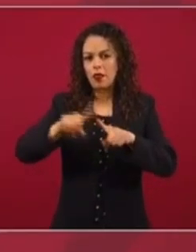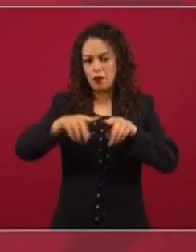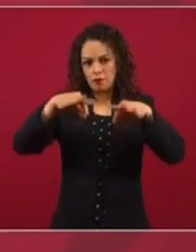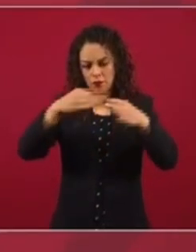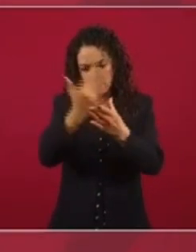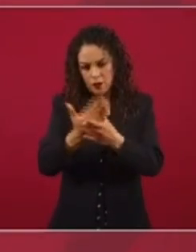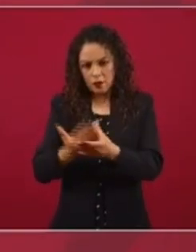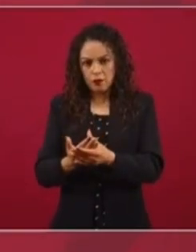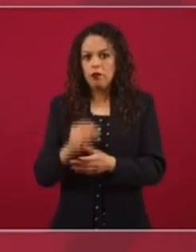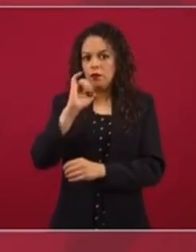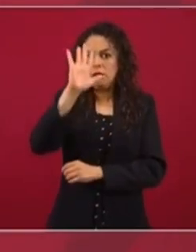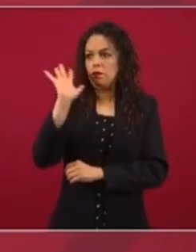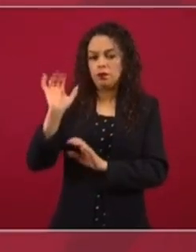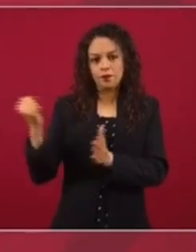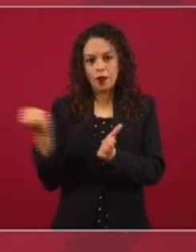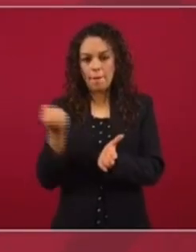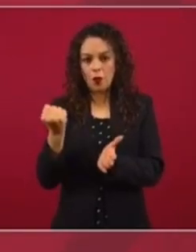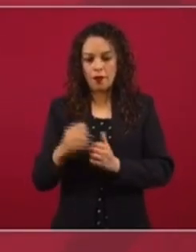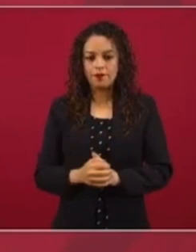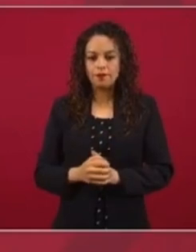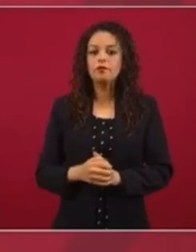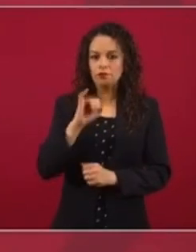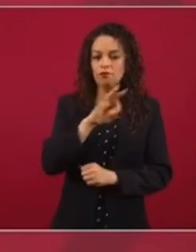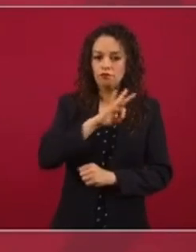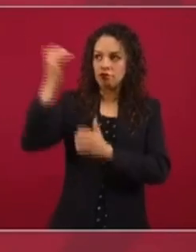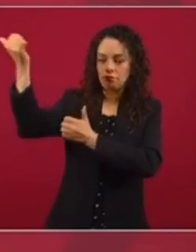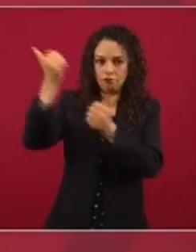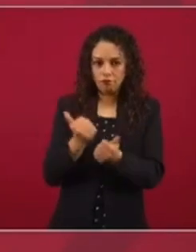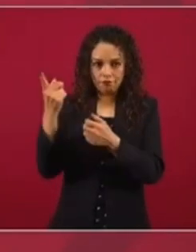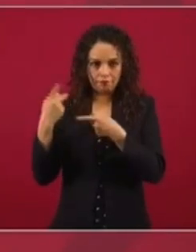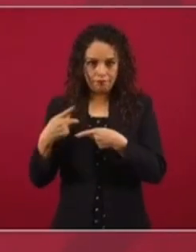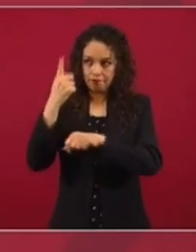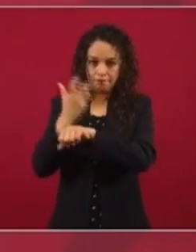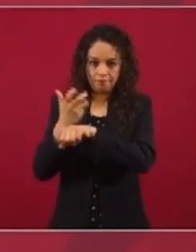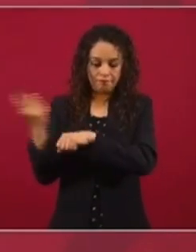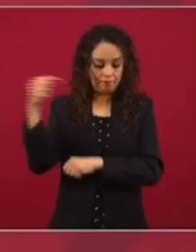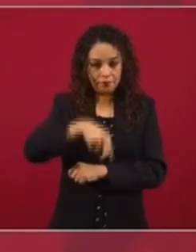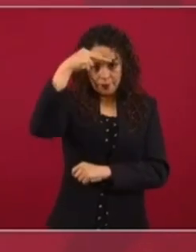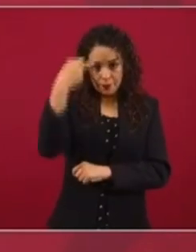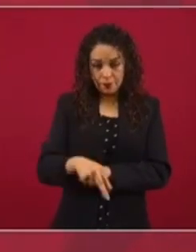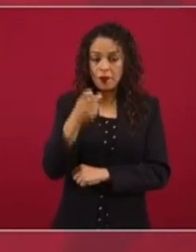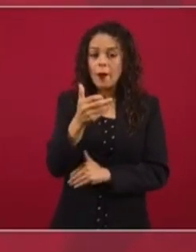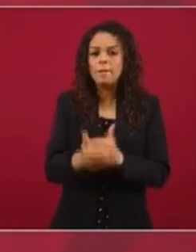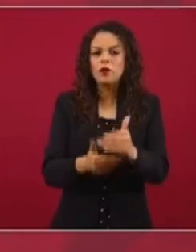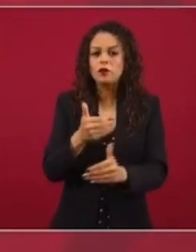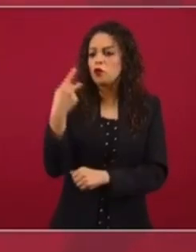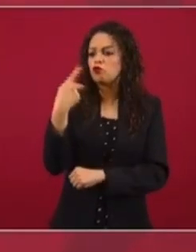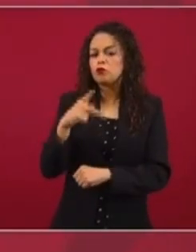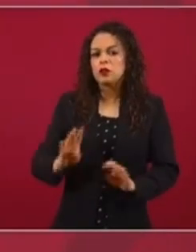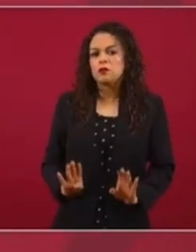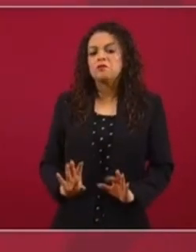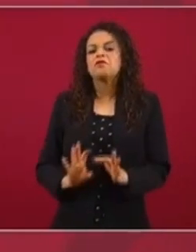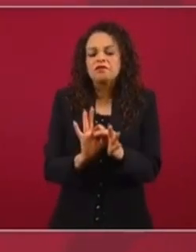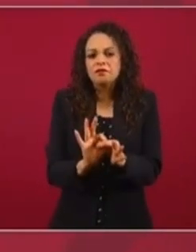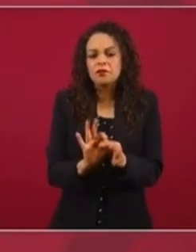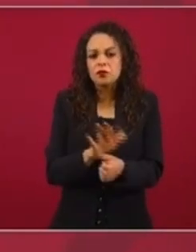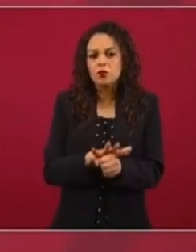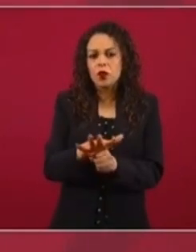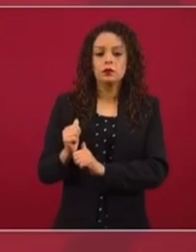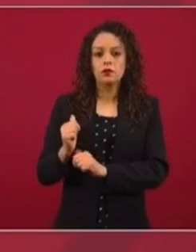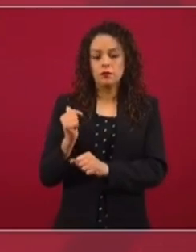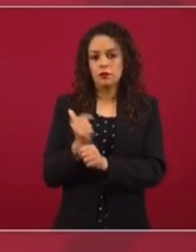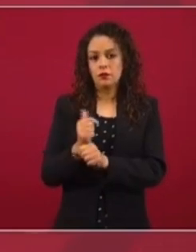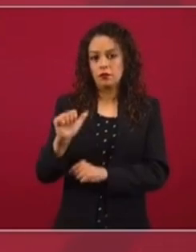y parece que fueron aprobados, de modo que sí se va a dar la extradición. Y ya corresponde el proceso al